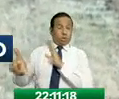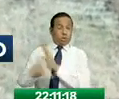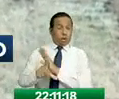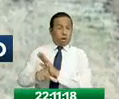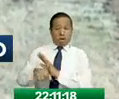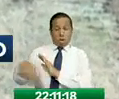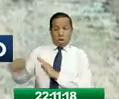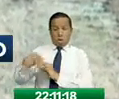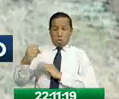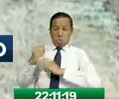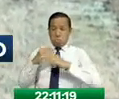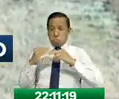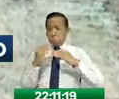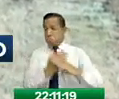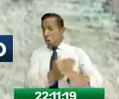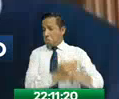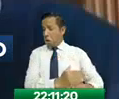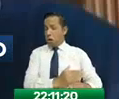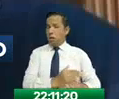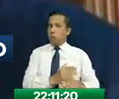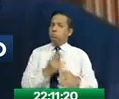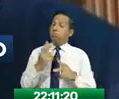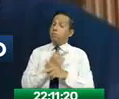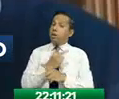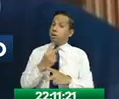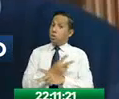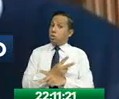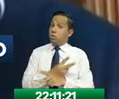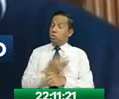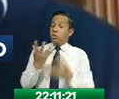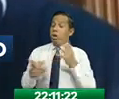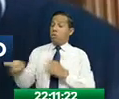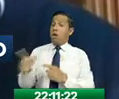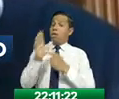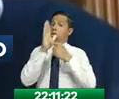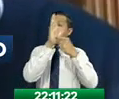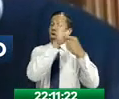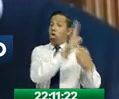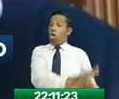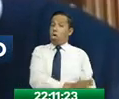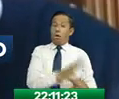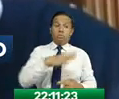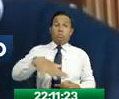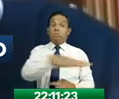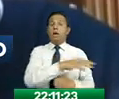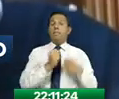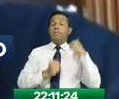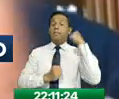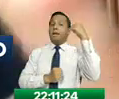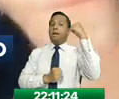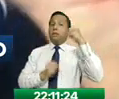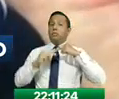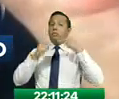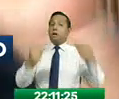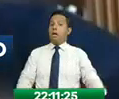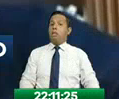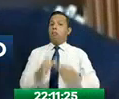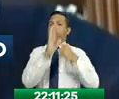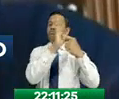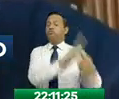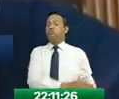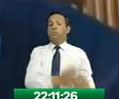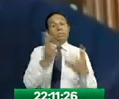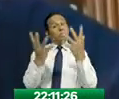en violación a los derechos humanos. Este tipo de norma normalmente puede conllevar una especie de permisos